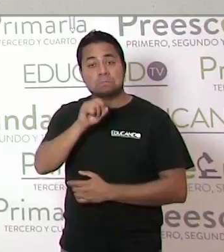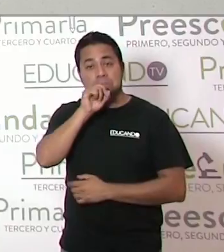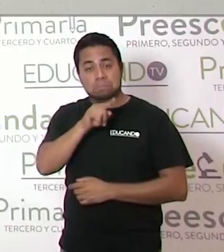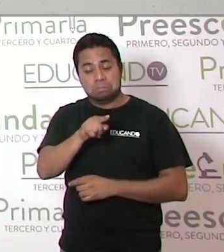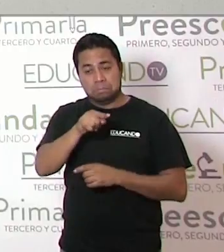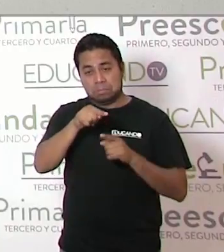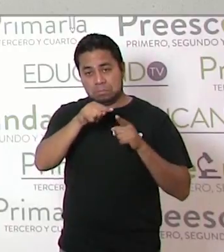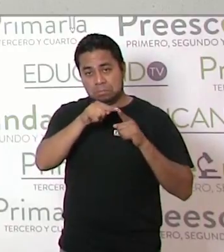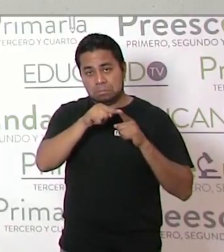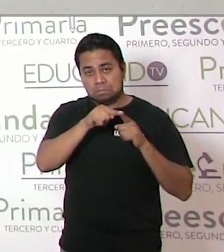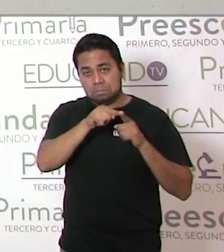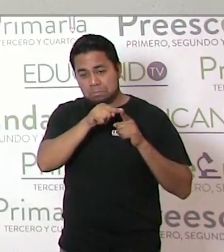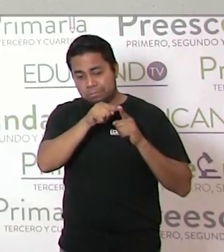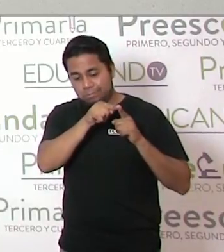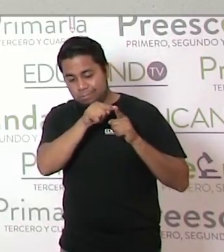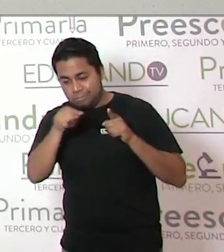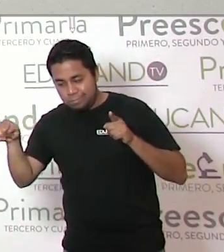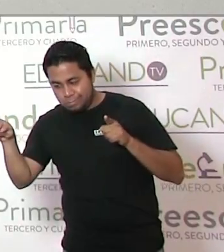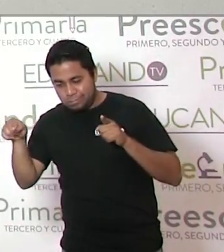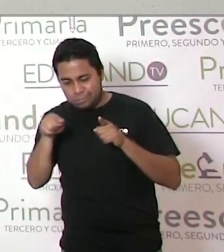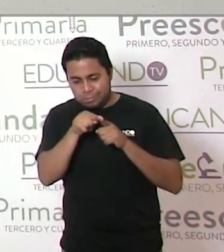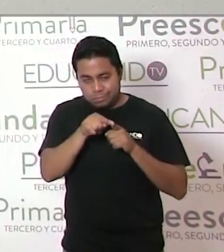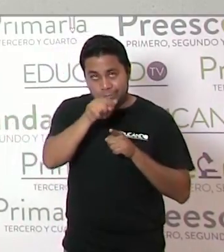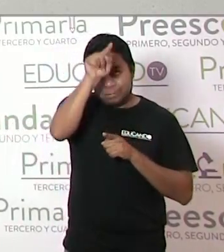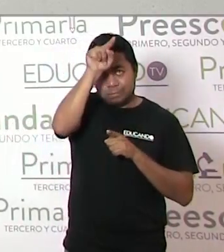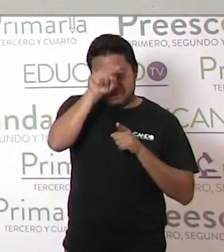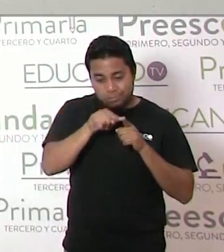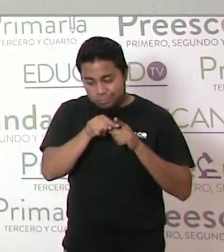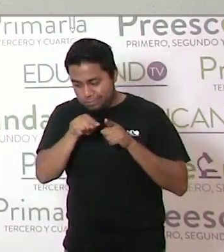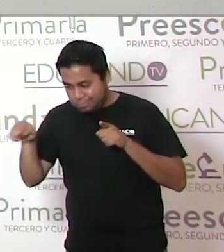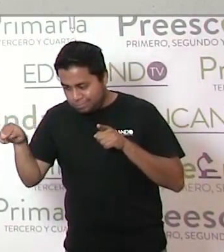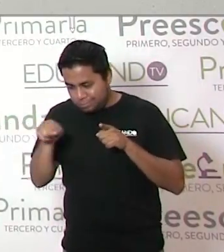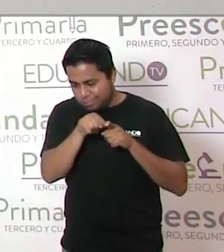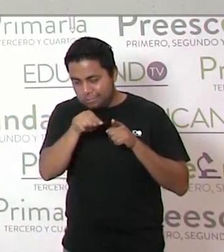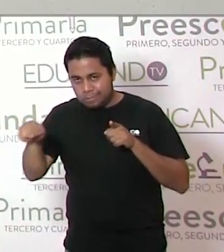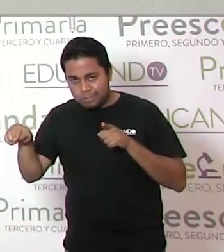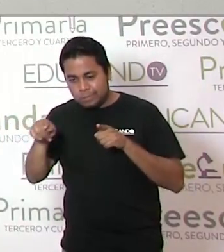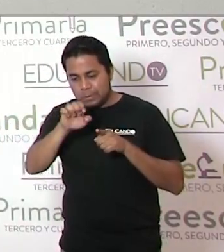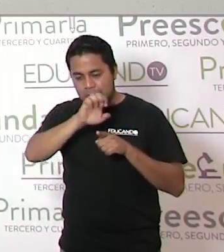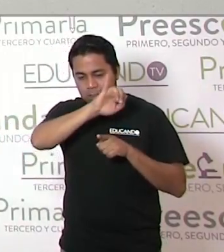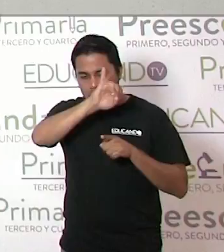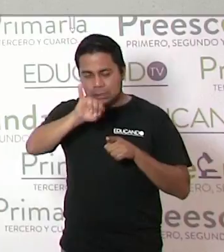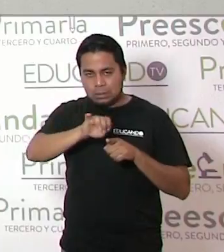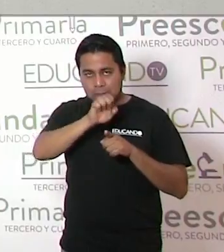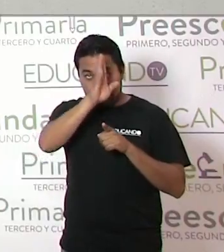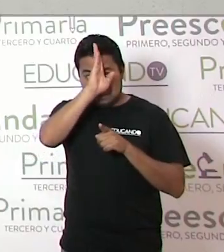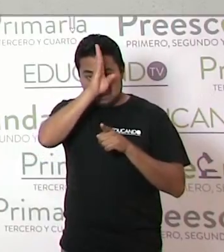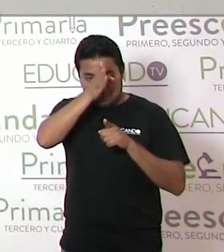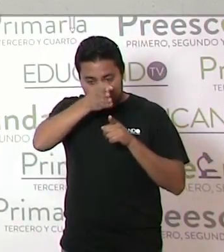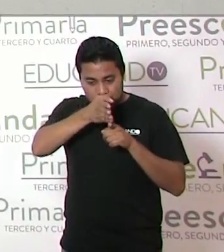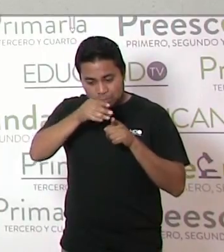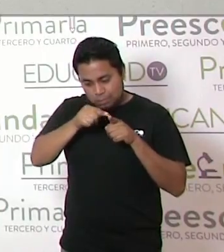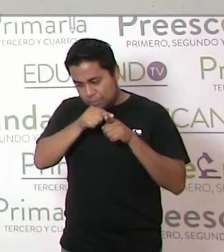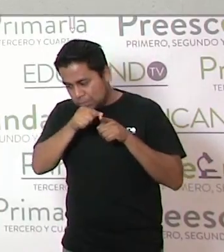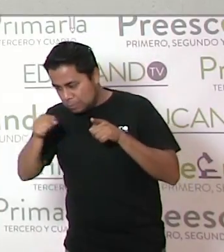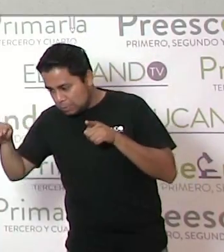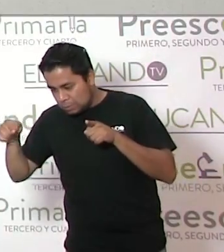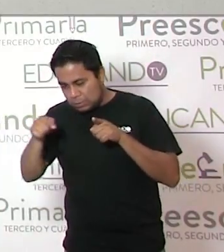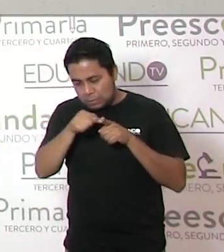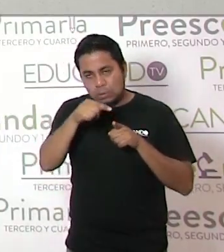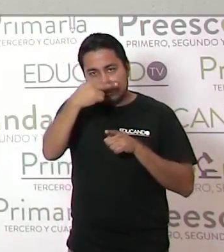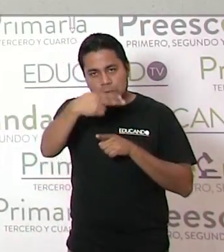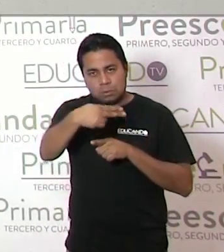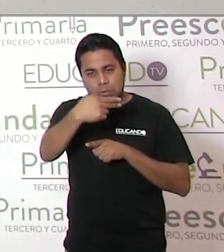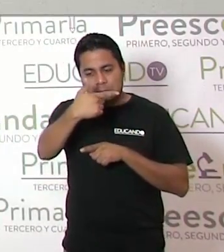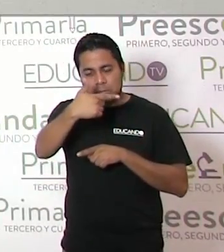perpendicular al eje. ¿Sí? O sea, esta parte.